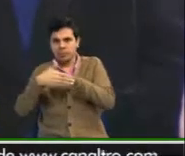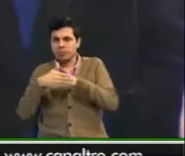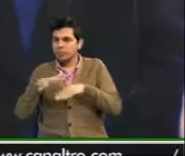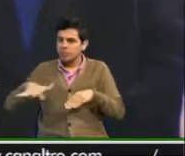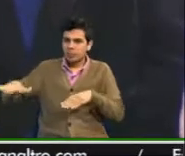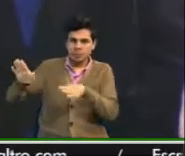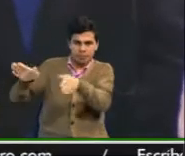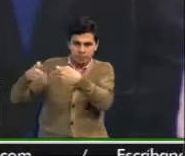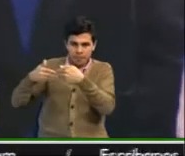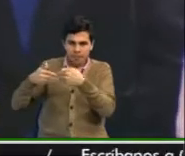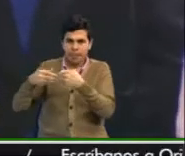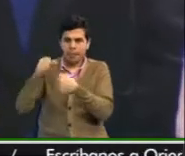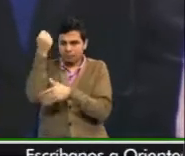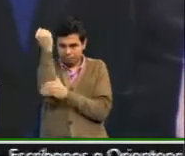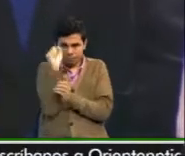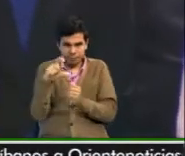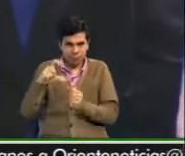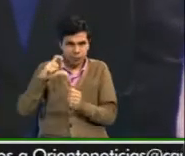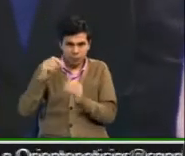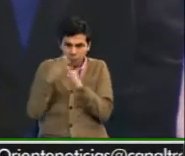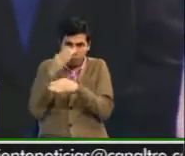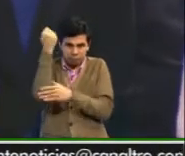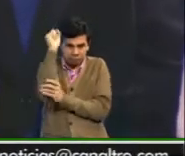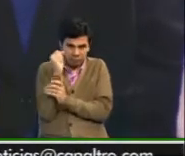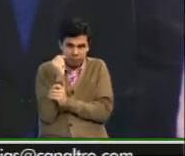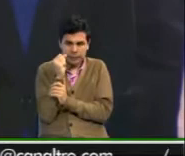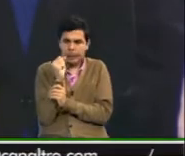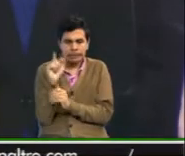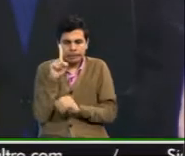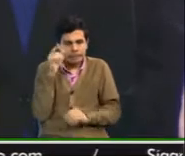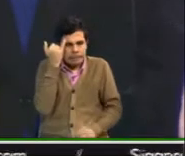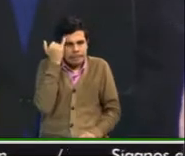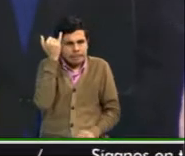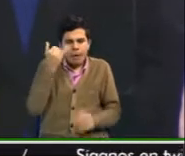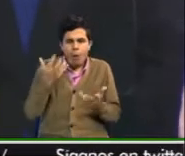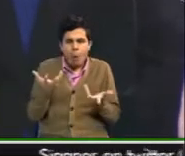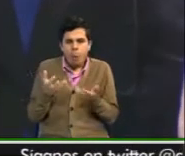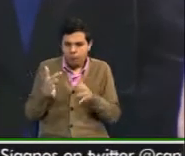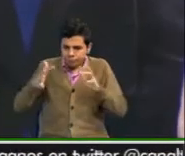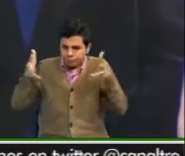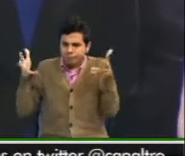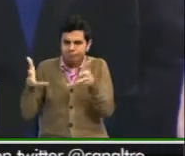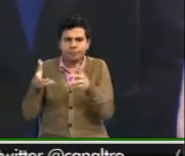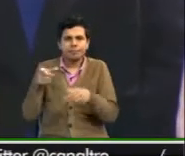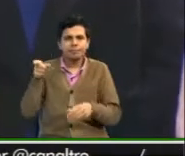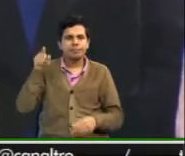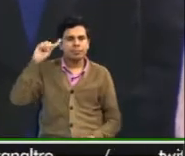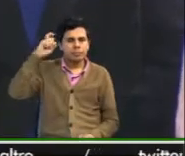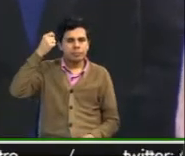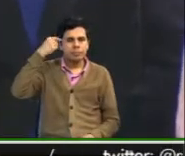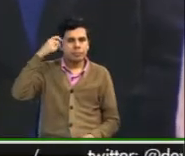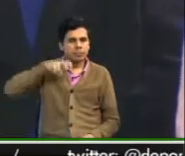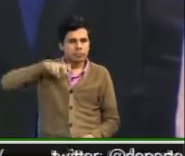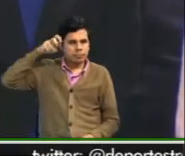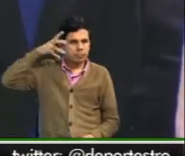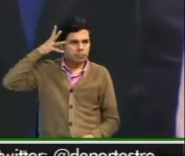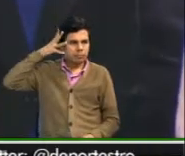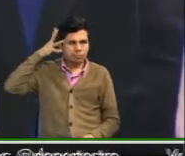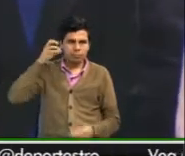de su situación se estableció en la gobernación del norte de santander